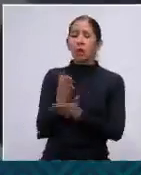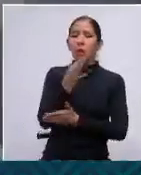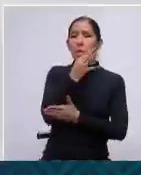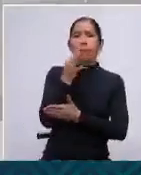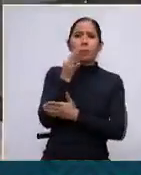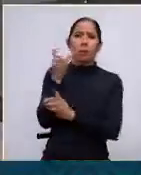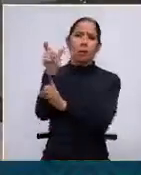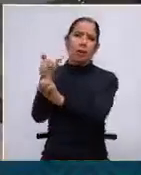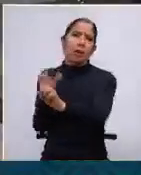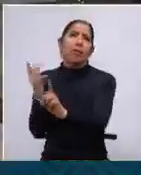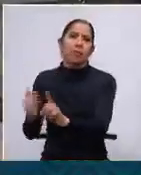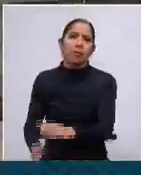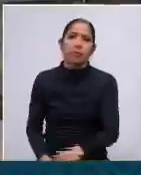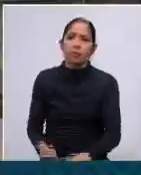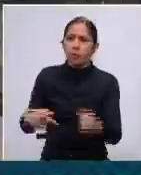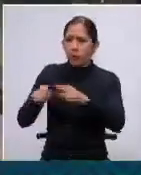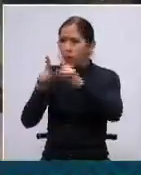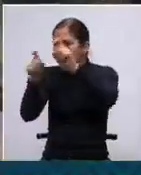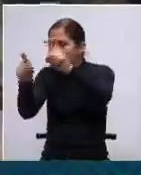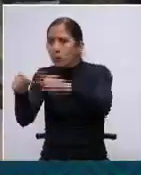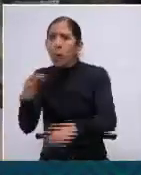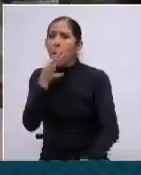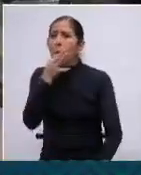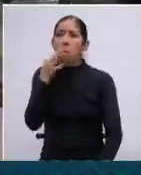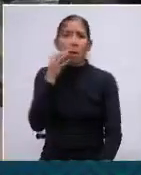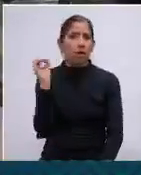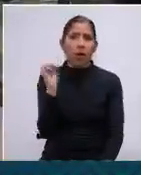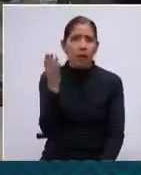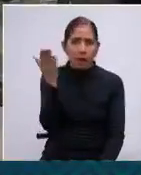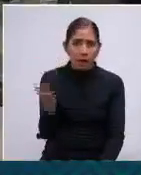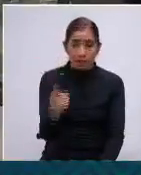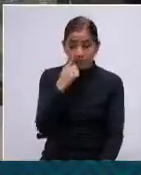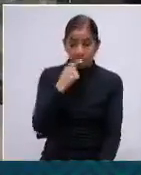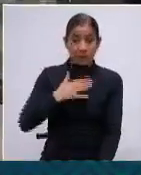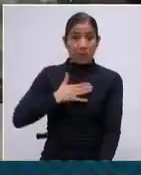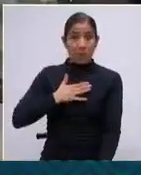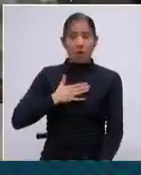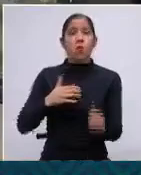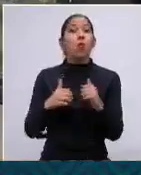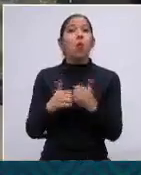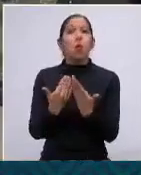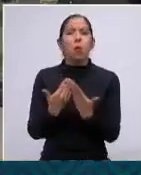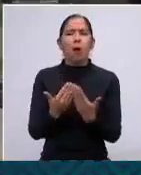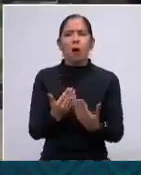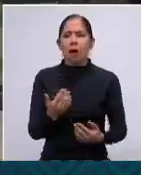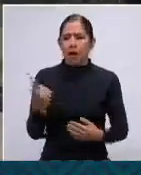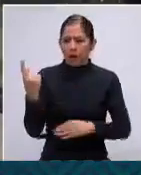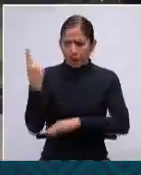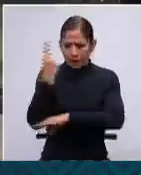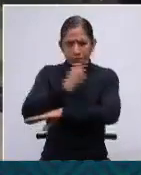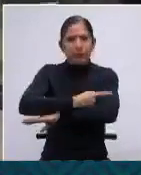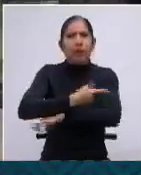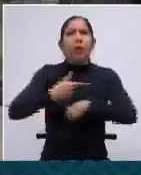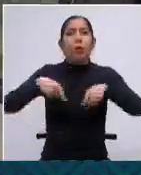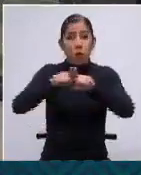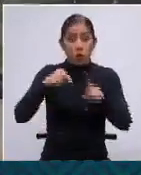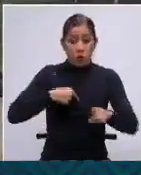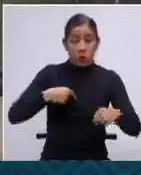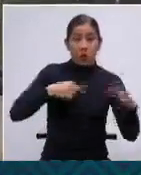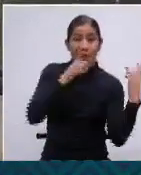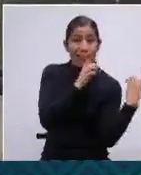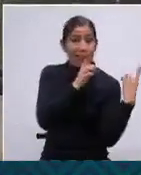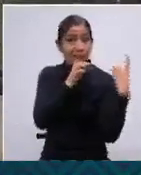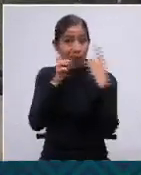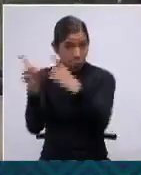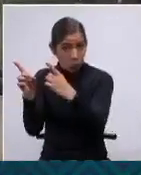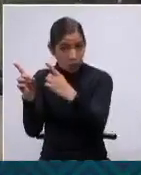mencionar absolutamente nada. En el caso mío, se da la situación, el día que hicimos la denuncia, hubo